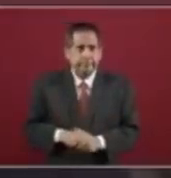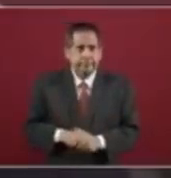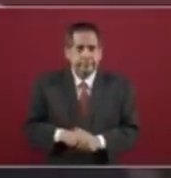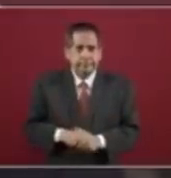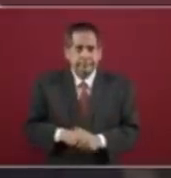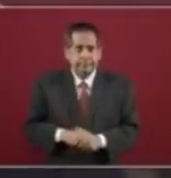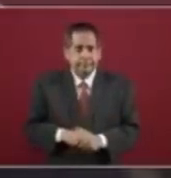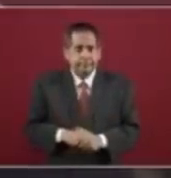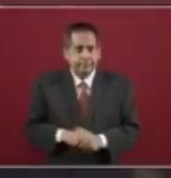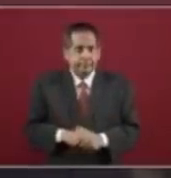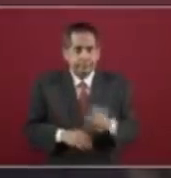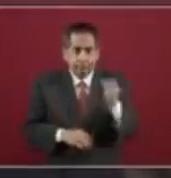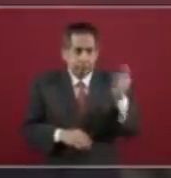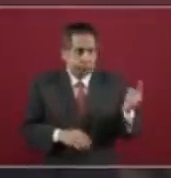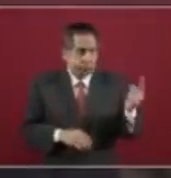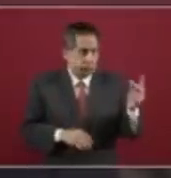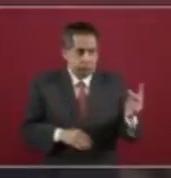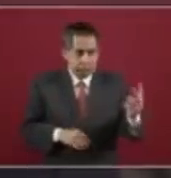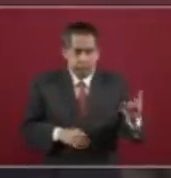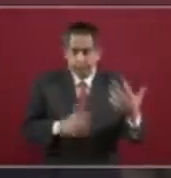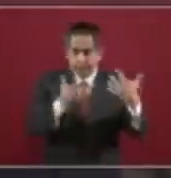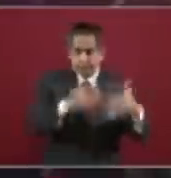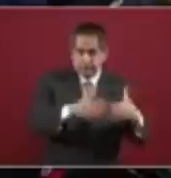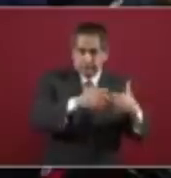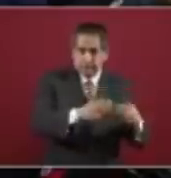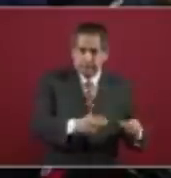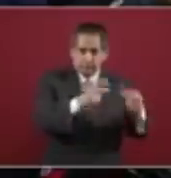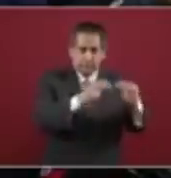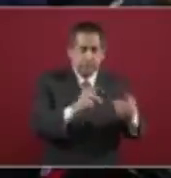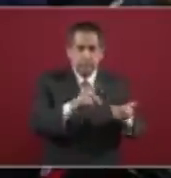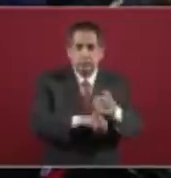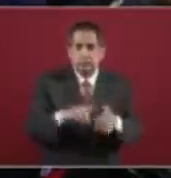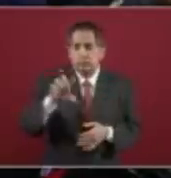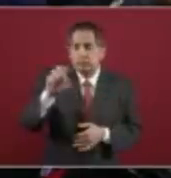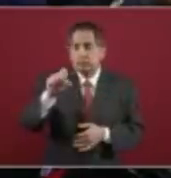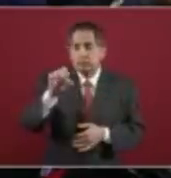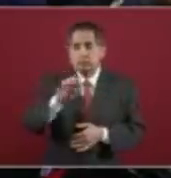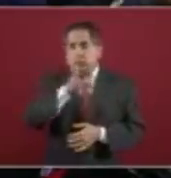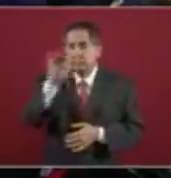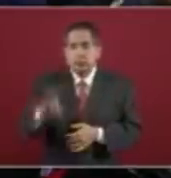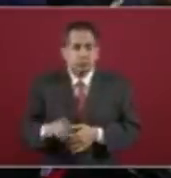Tres empresas, el 60% de todos los medicamentos.